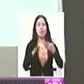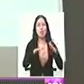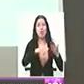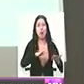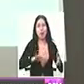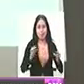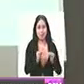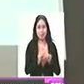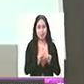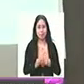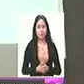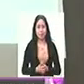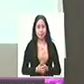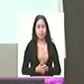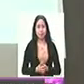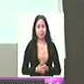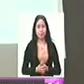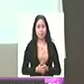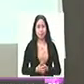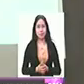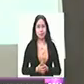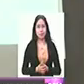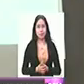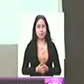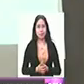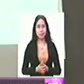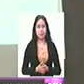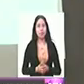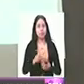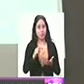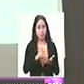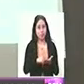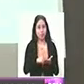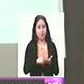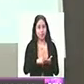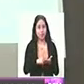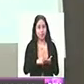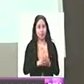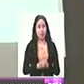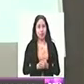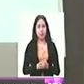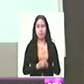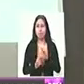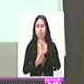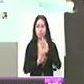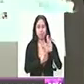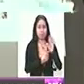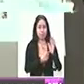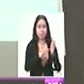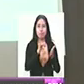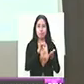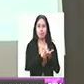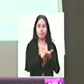más afectados con decesos. Eso nos está mostrando